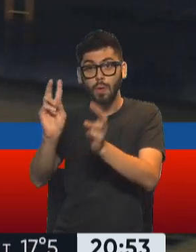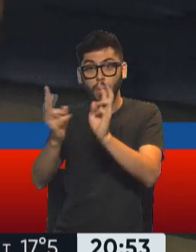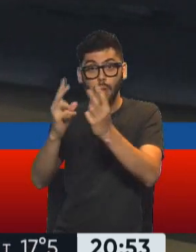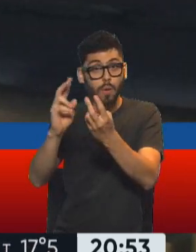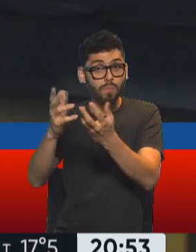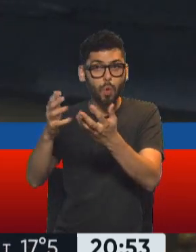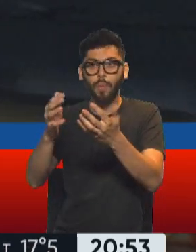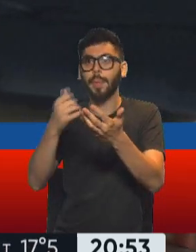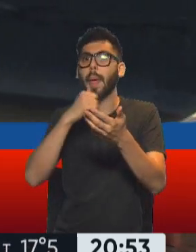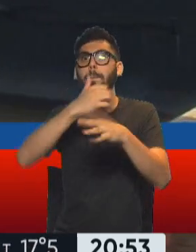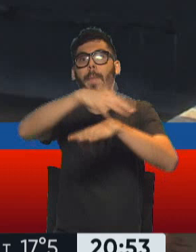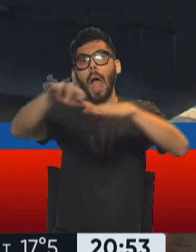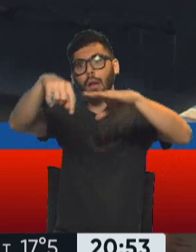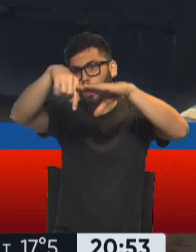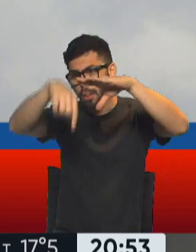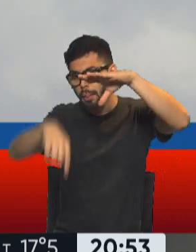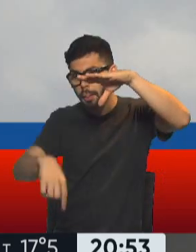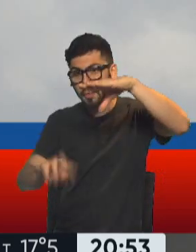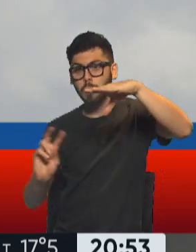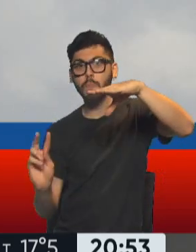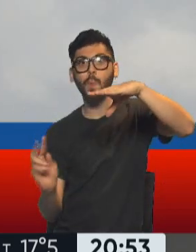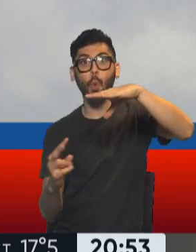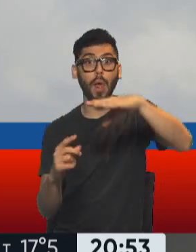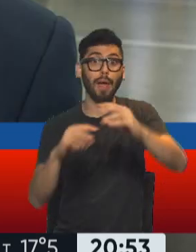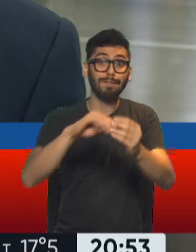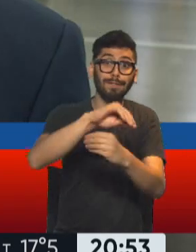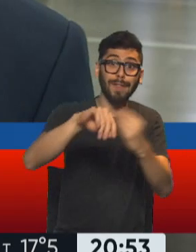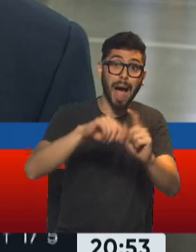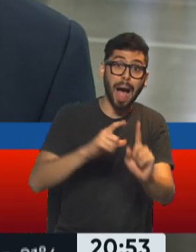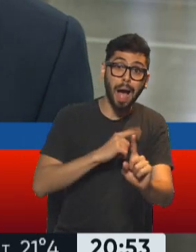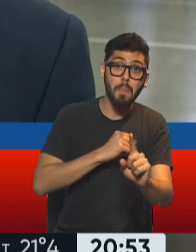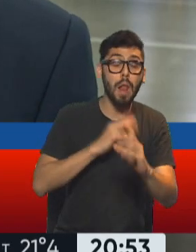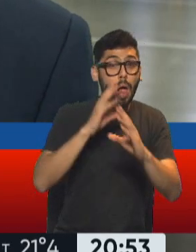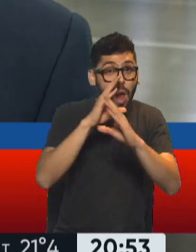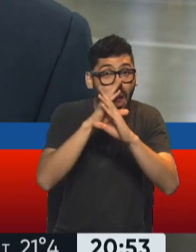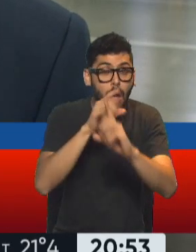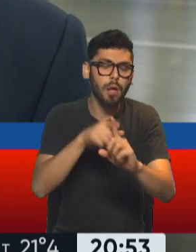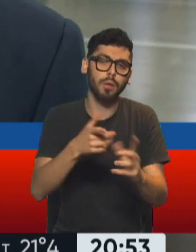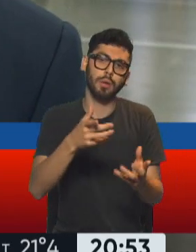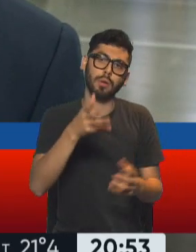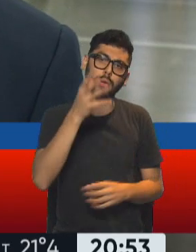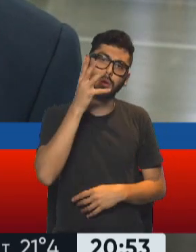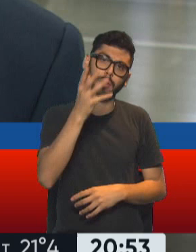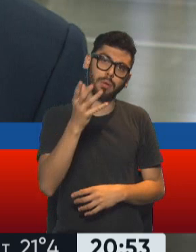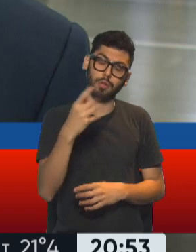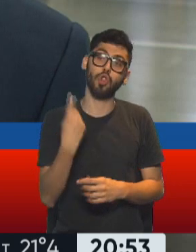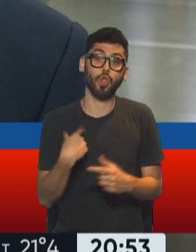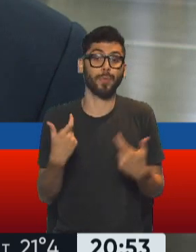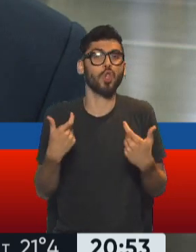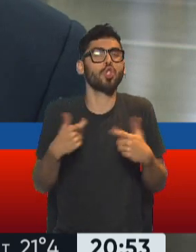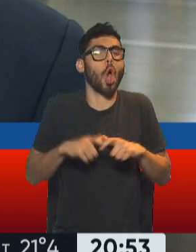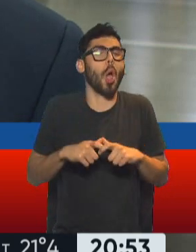900 metros bajo el mar es un hecho de perversidad nosotros hemos podido comprobar en la comisión que durante